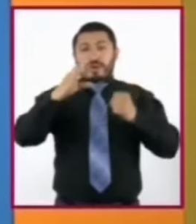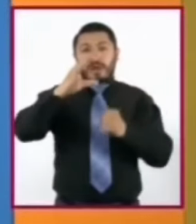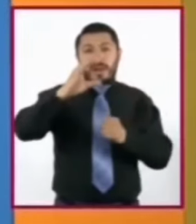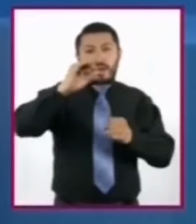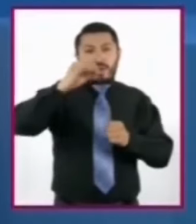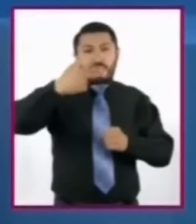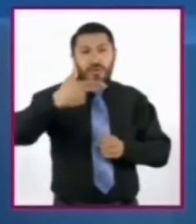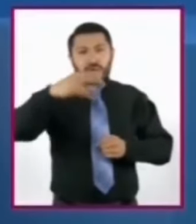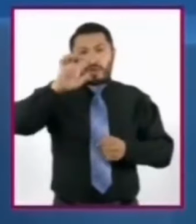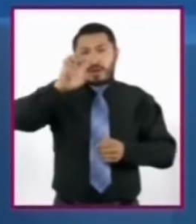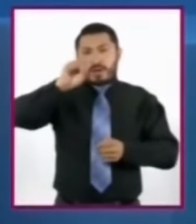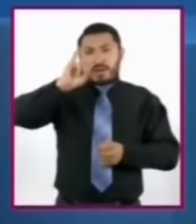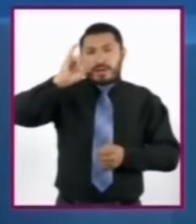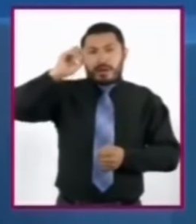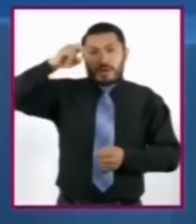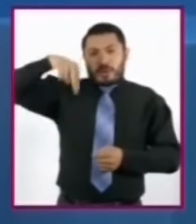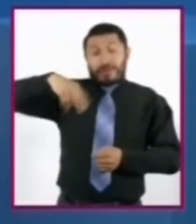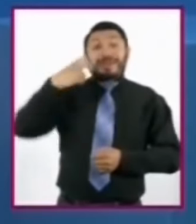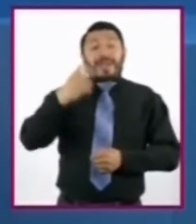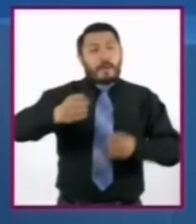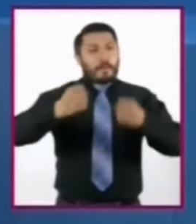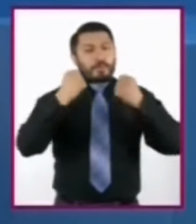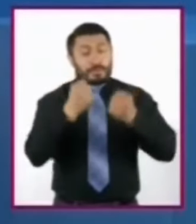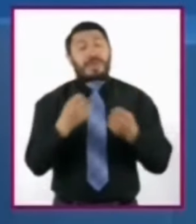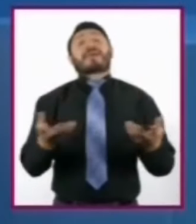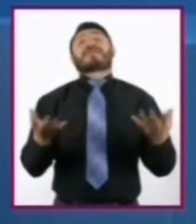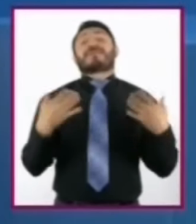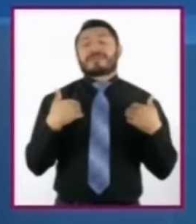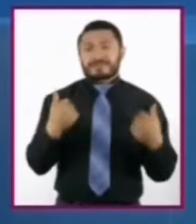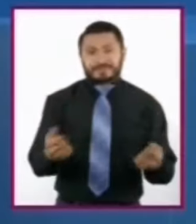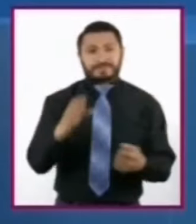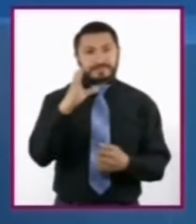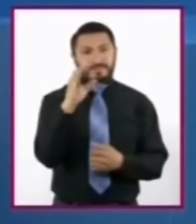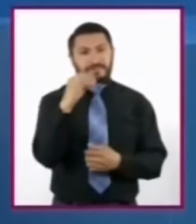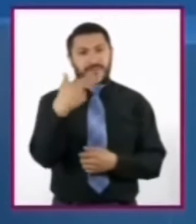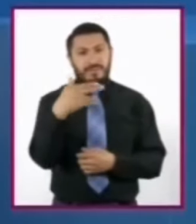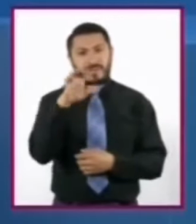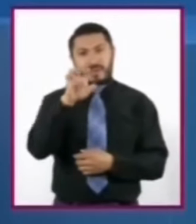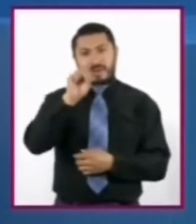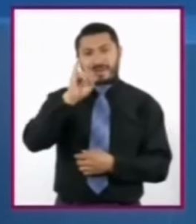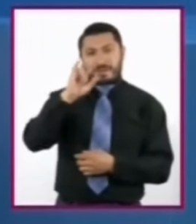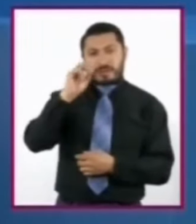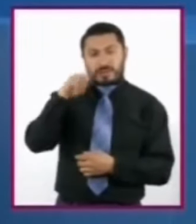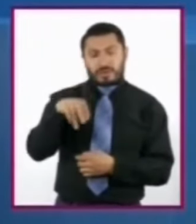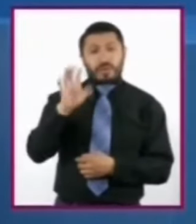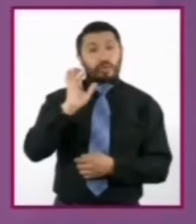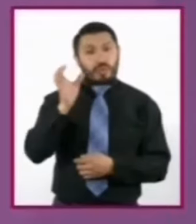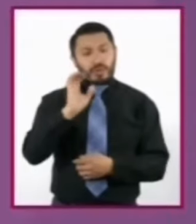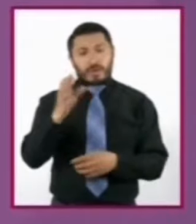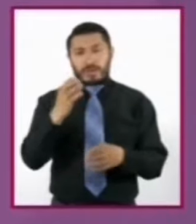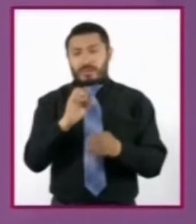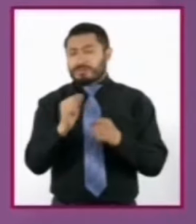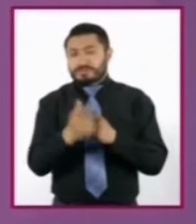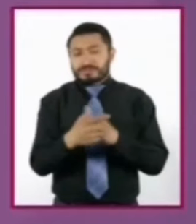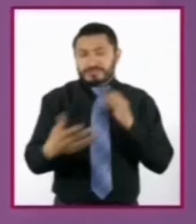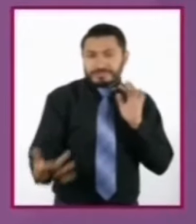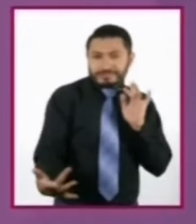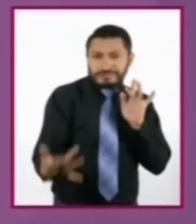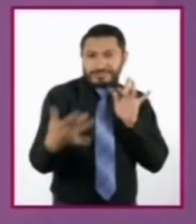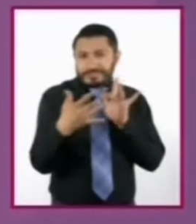cohesión. Ah, la cohesión es cuando algo está junto, ¿no, maestra?